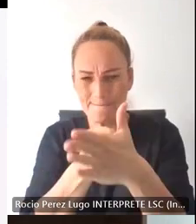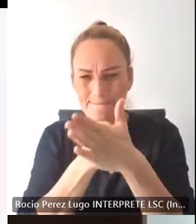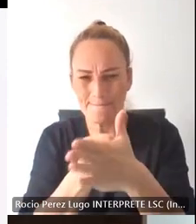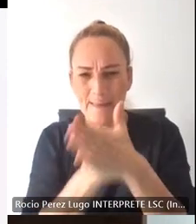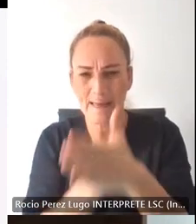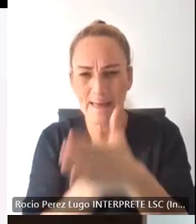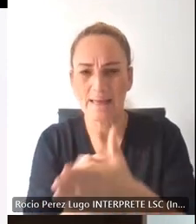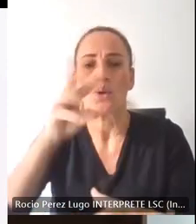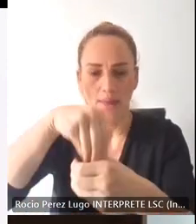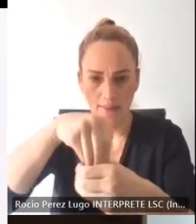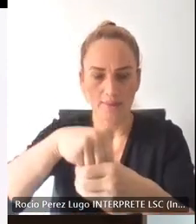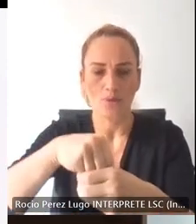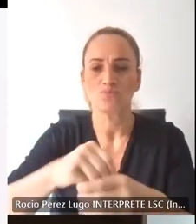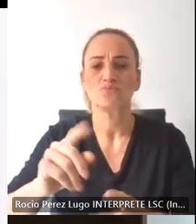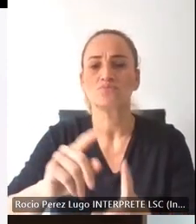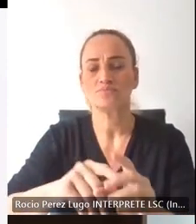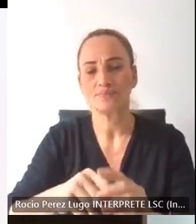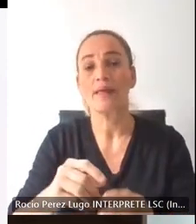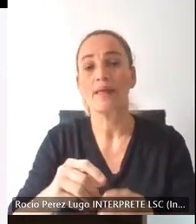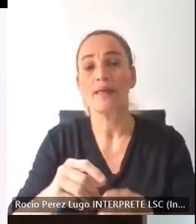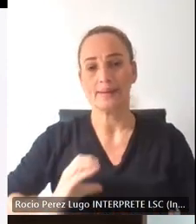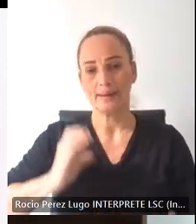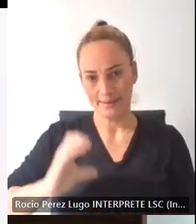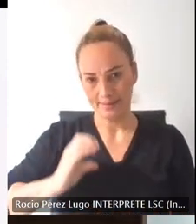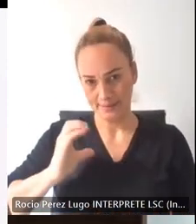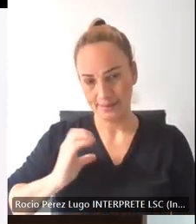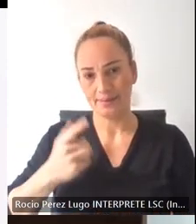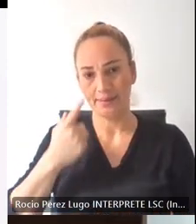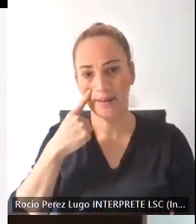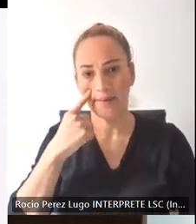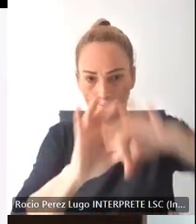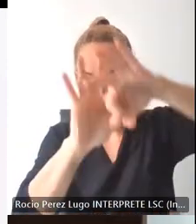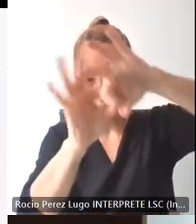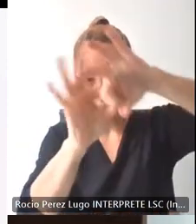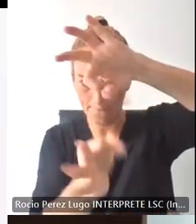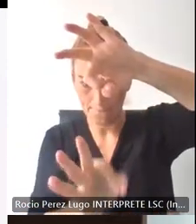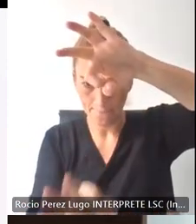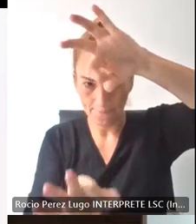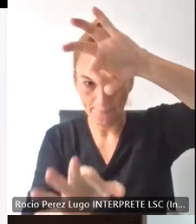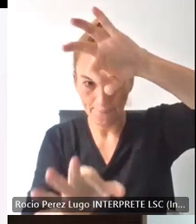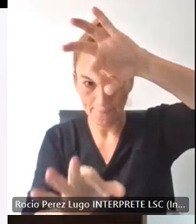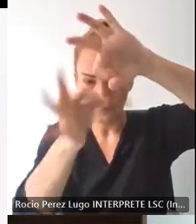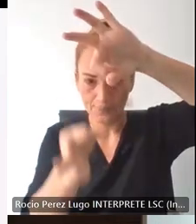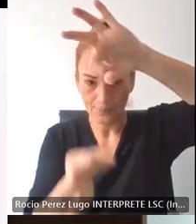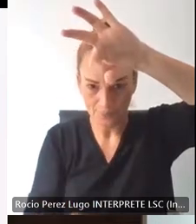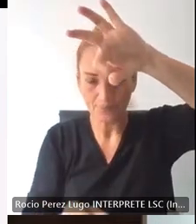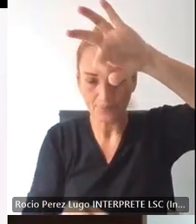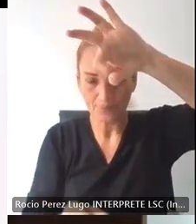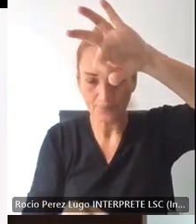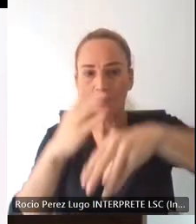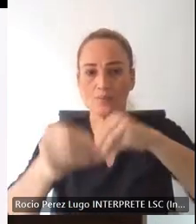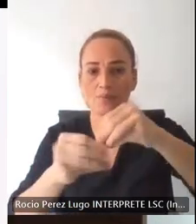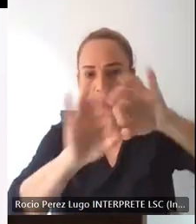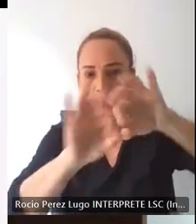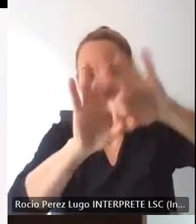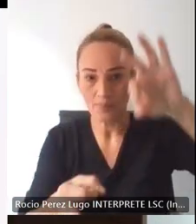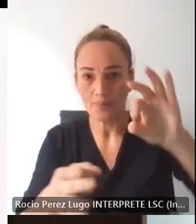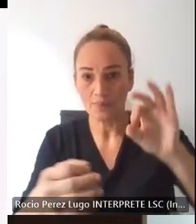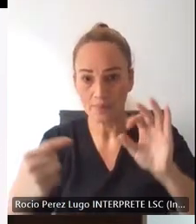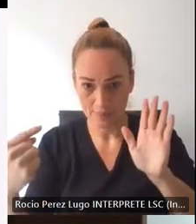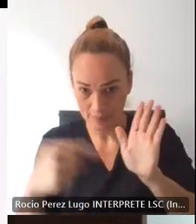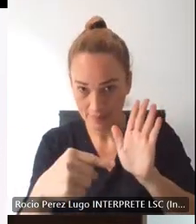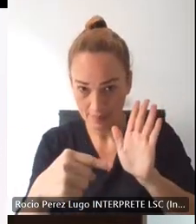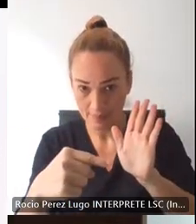interna. Entonces, características, tiene una manguera acá y tiene esta manguera que estoy señalando